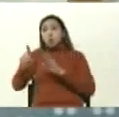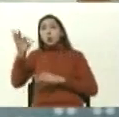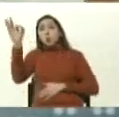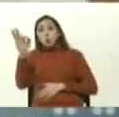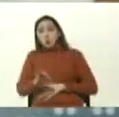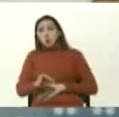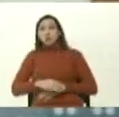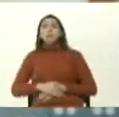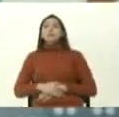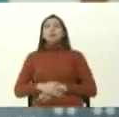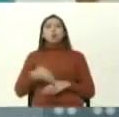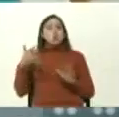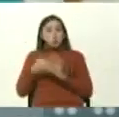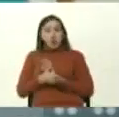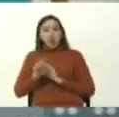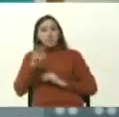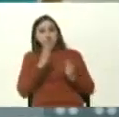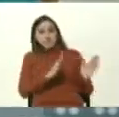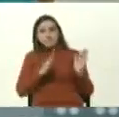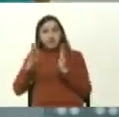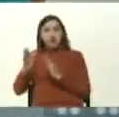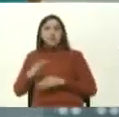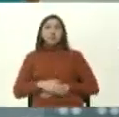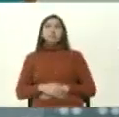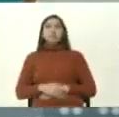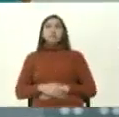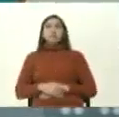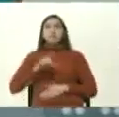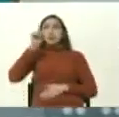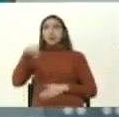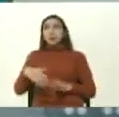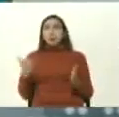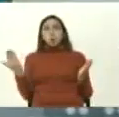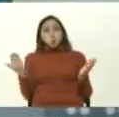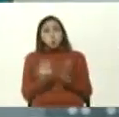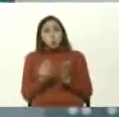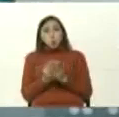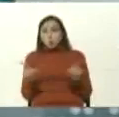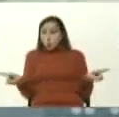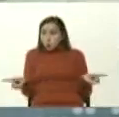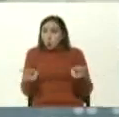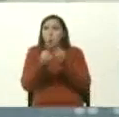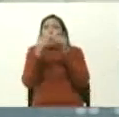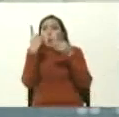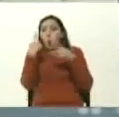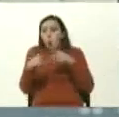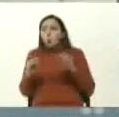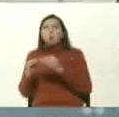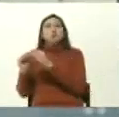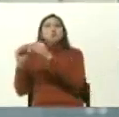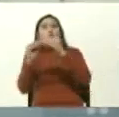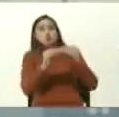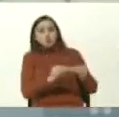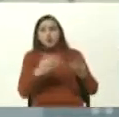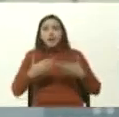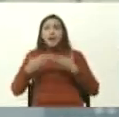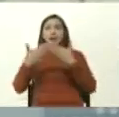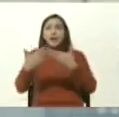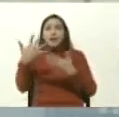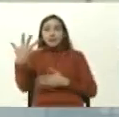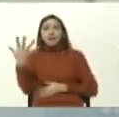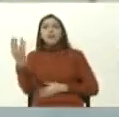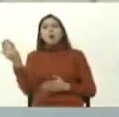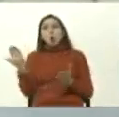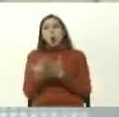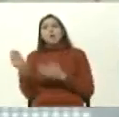ministra y Elixa, en esta primera fase. Y como este colegio, estamos rehabilitando, entregando en el día de hoy 5 colegios